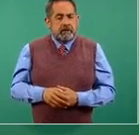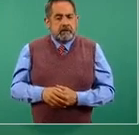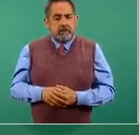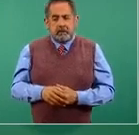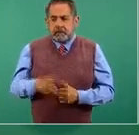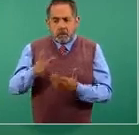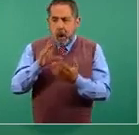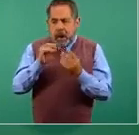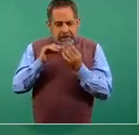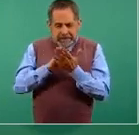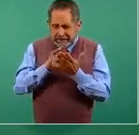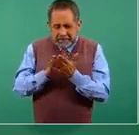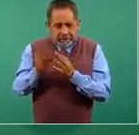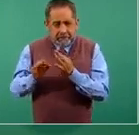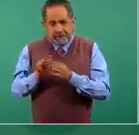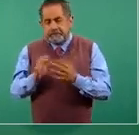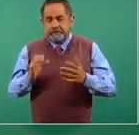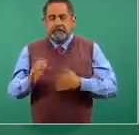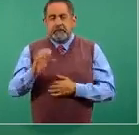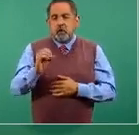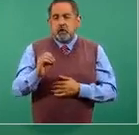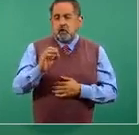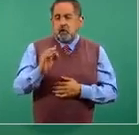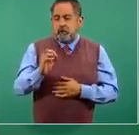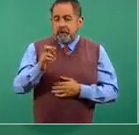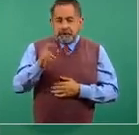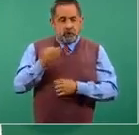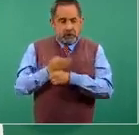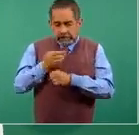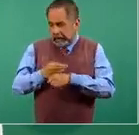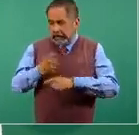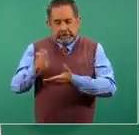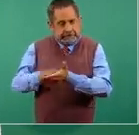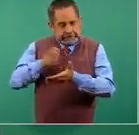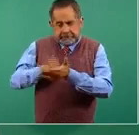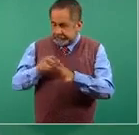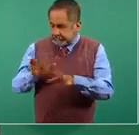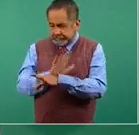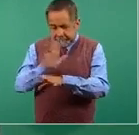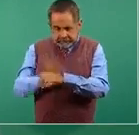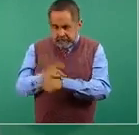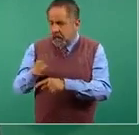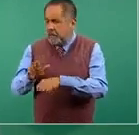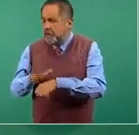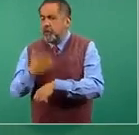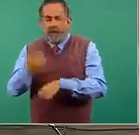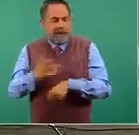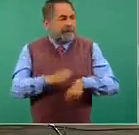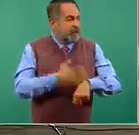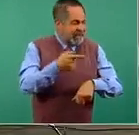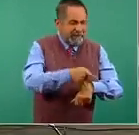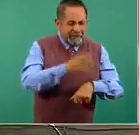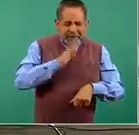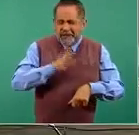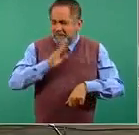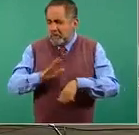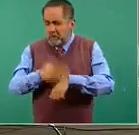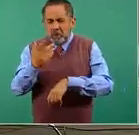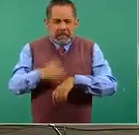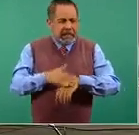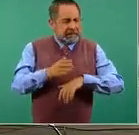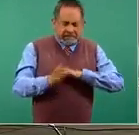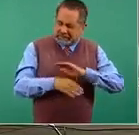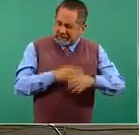poco documentado, COFEPRIS ha estado en la tarea de limpiar ese rezago, esclarecer por qué algunos trámites estaban